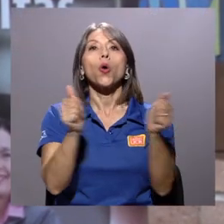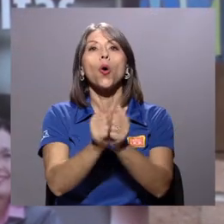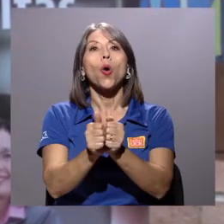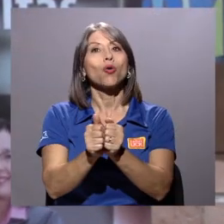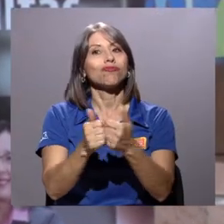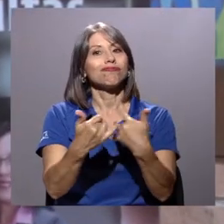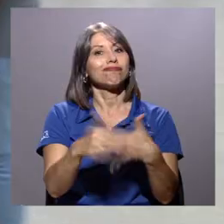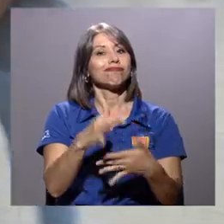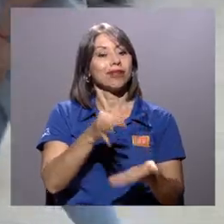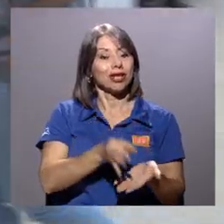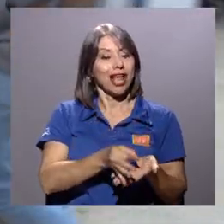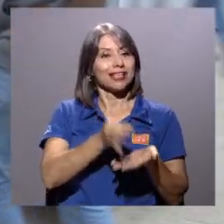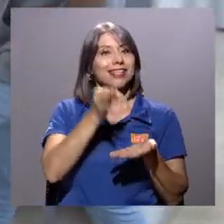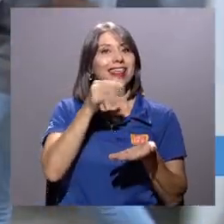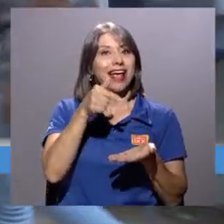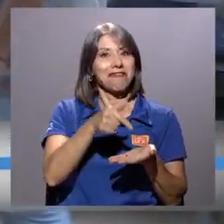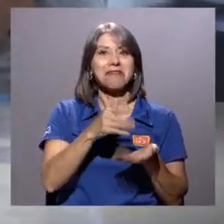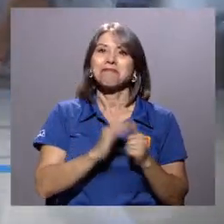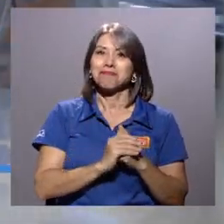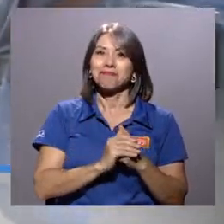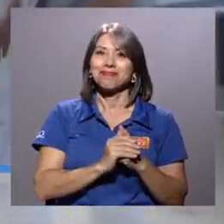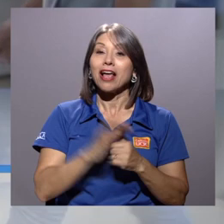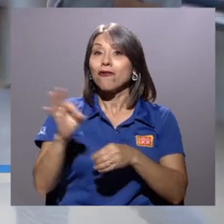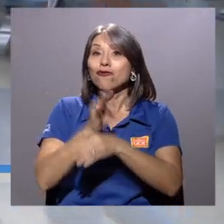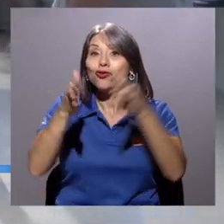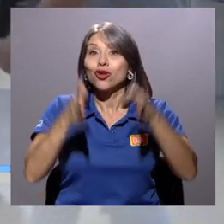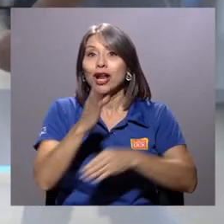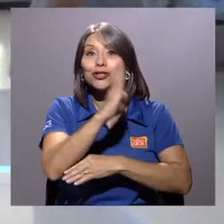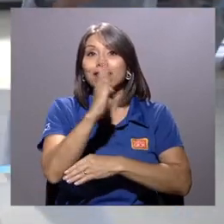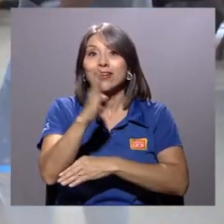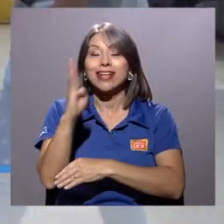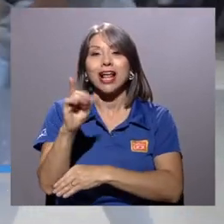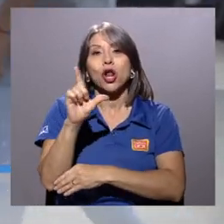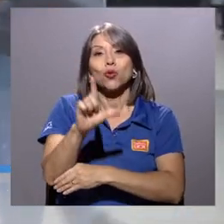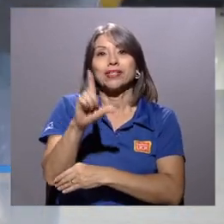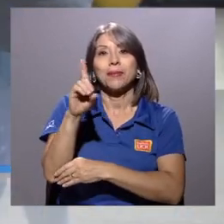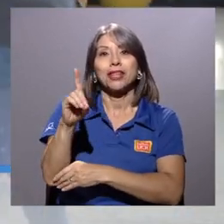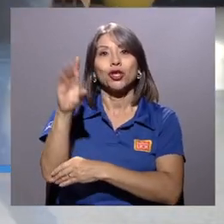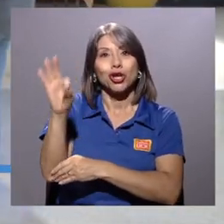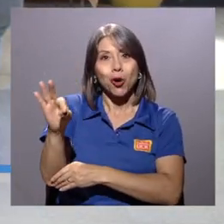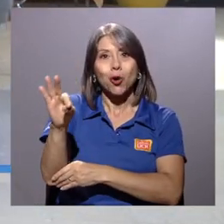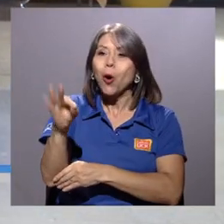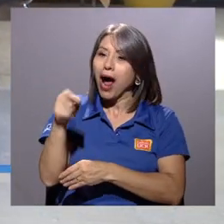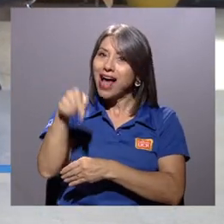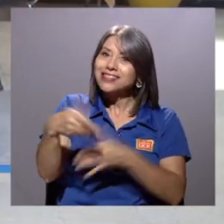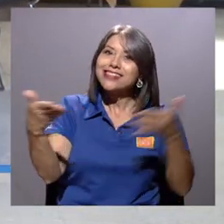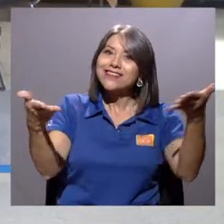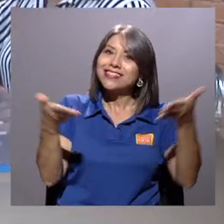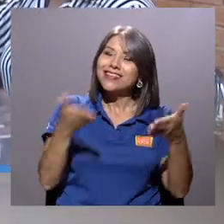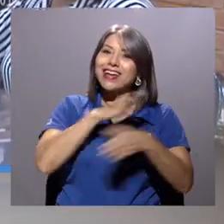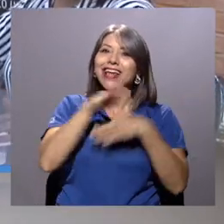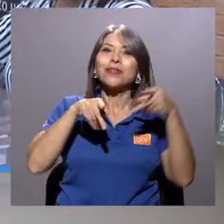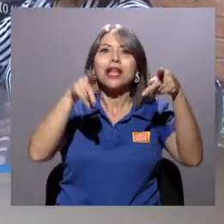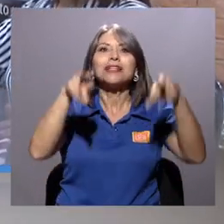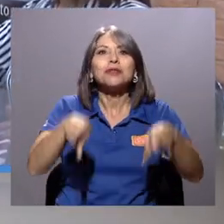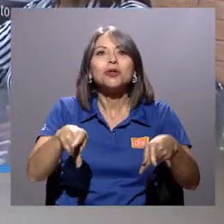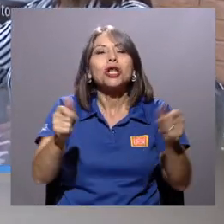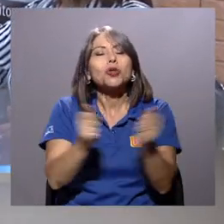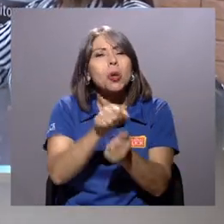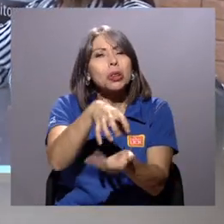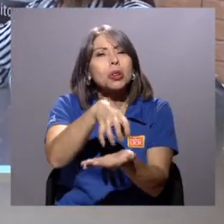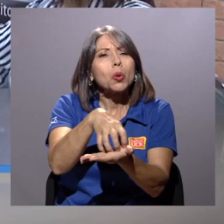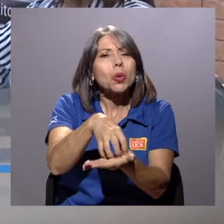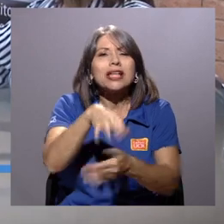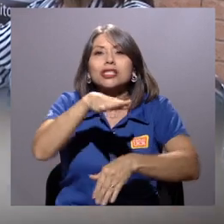una buena taza de café. Así reciben los funcionarios de la Biblioteca Luis Demetrio Tinoco a todo aquel que llegue con dudas sobre